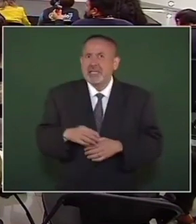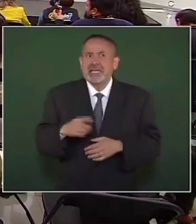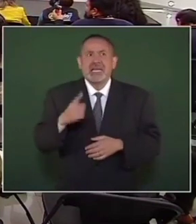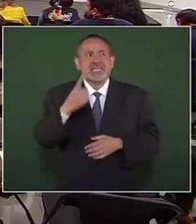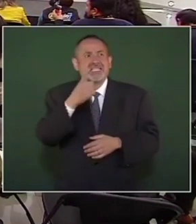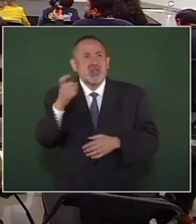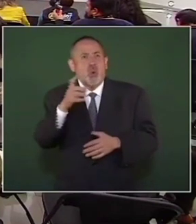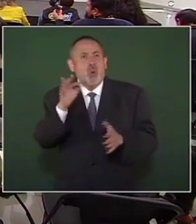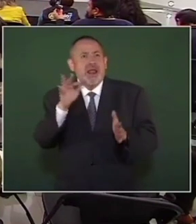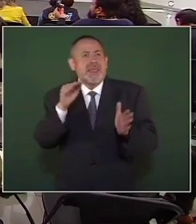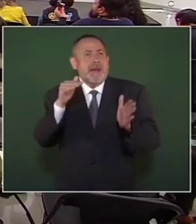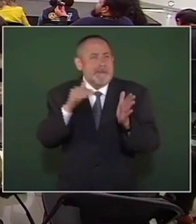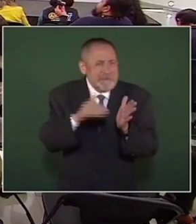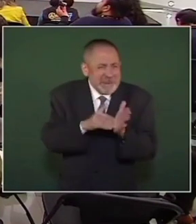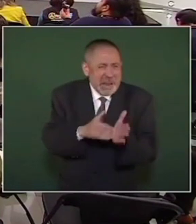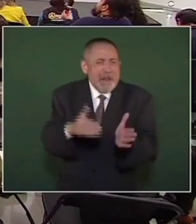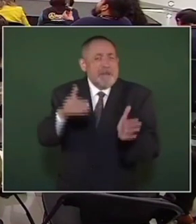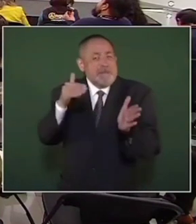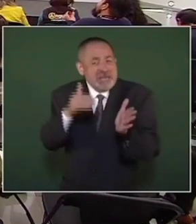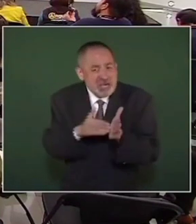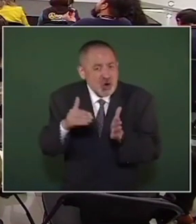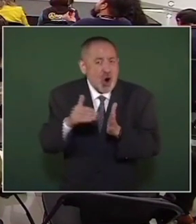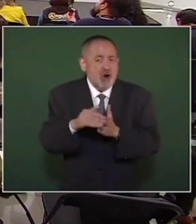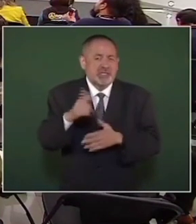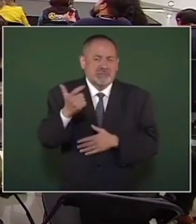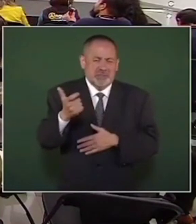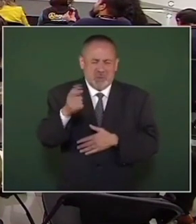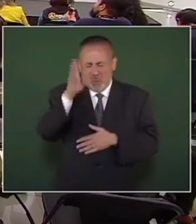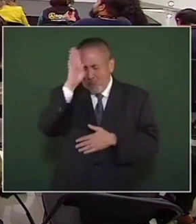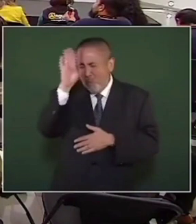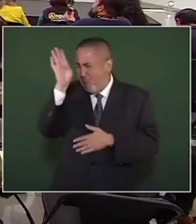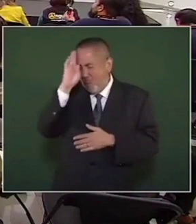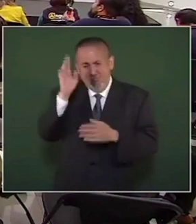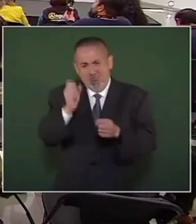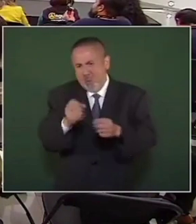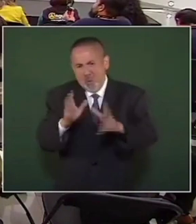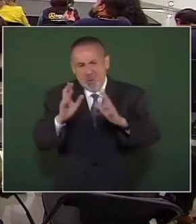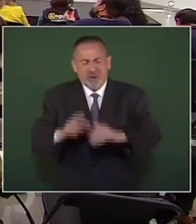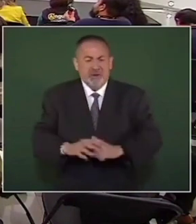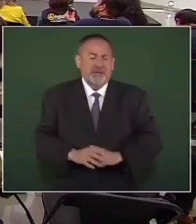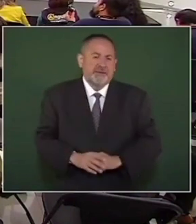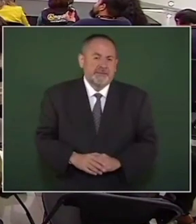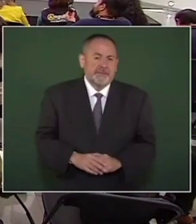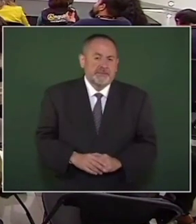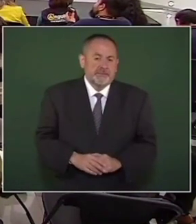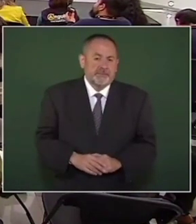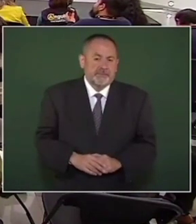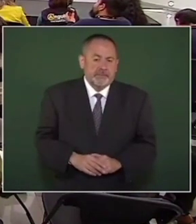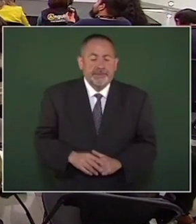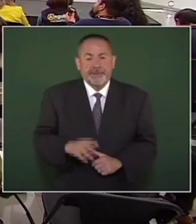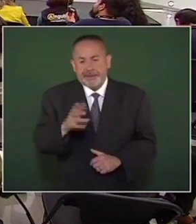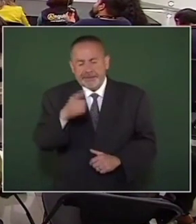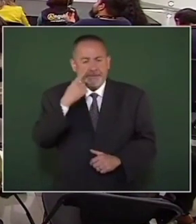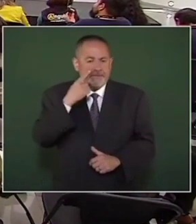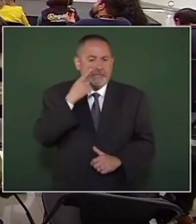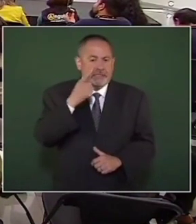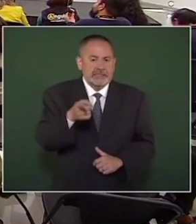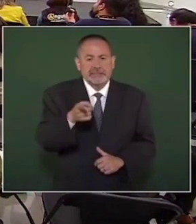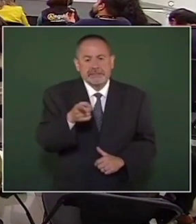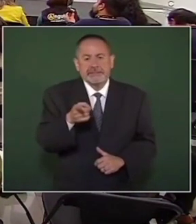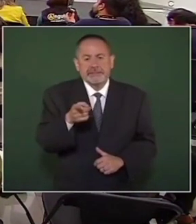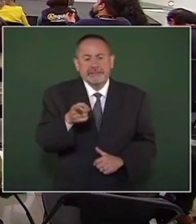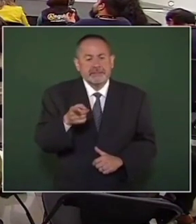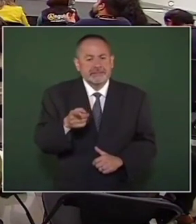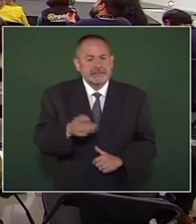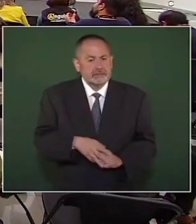mil millones de pesos es una cantidad espeluznante ahora aquí nosotros vamos a ver